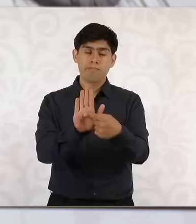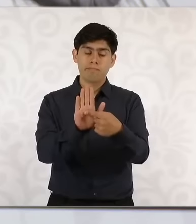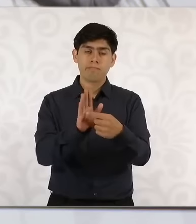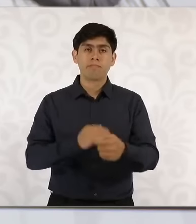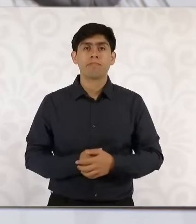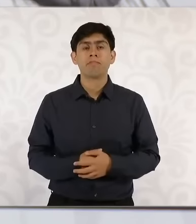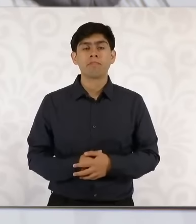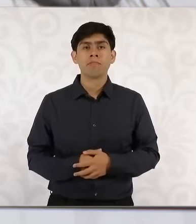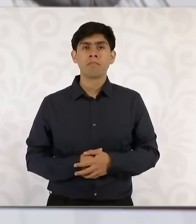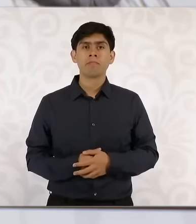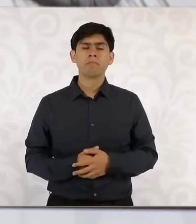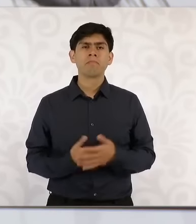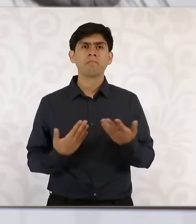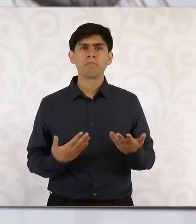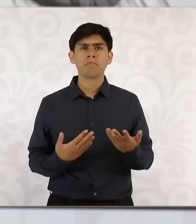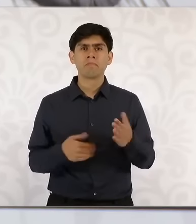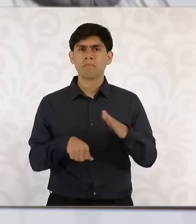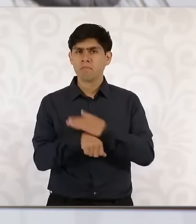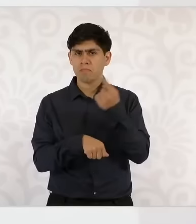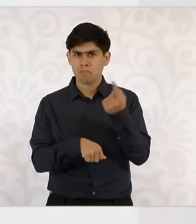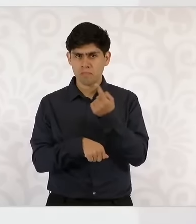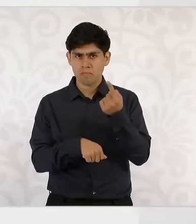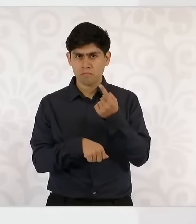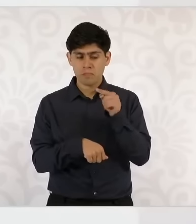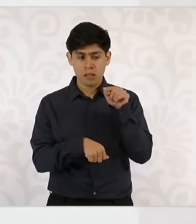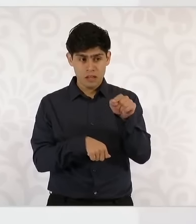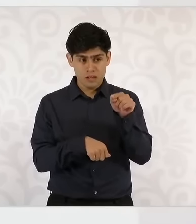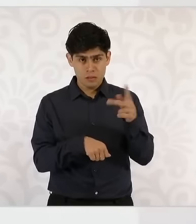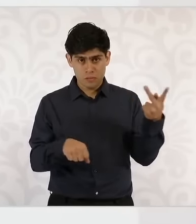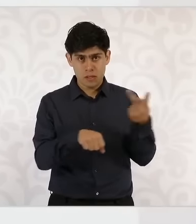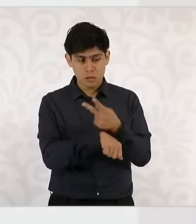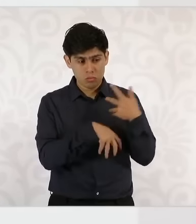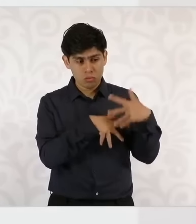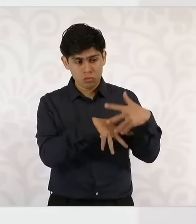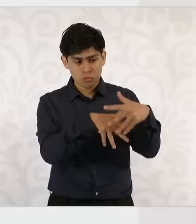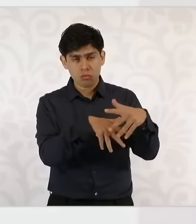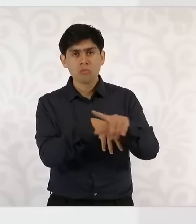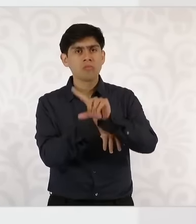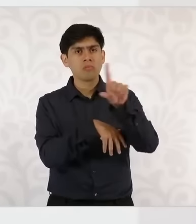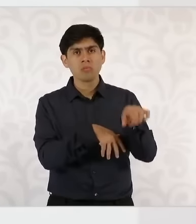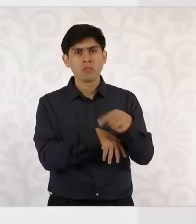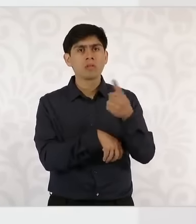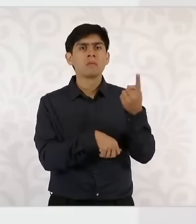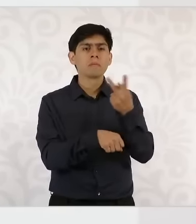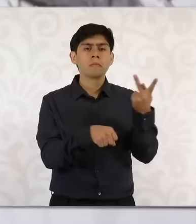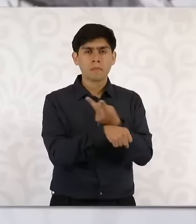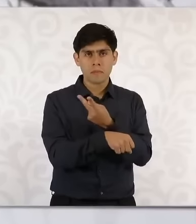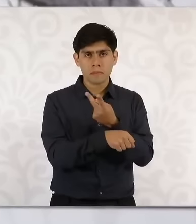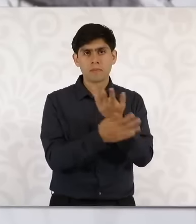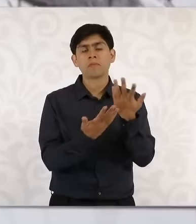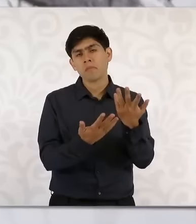porque ¿qué pasa después de esta movilización? Digo, al final